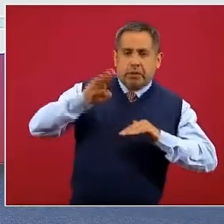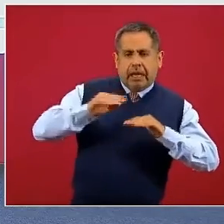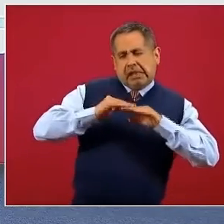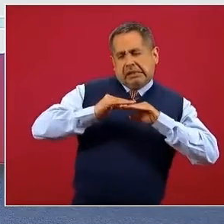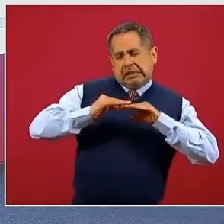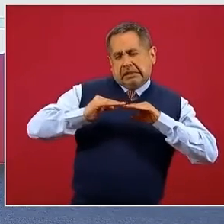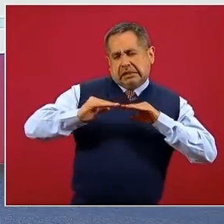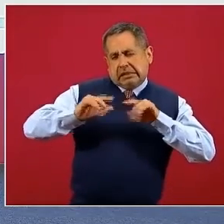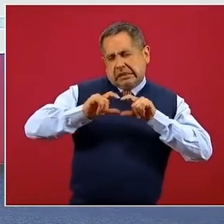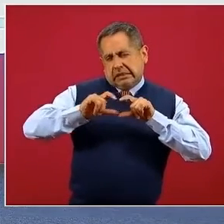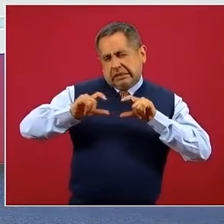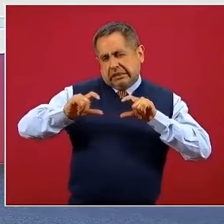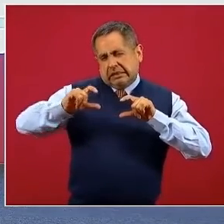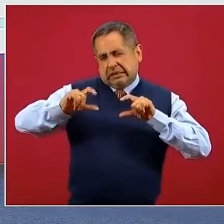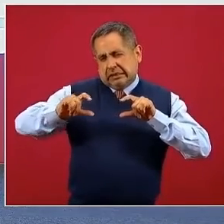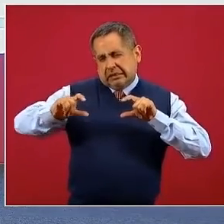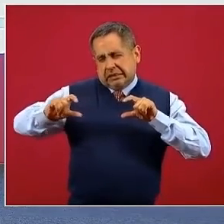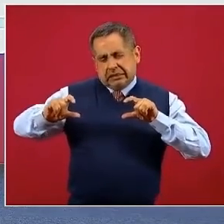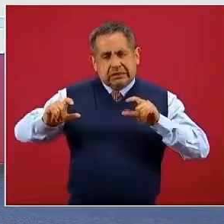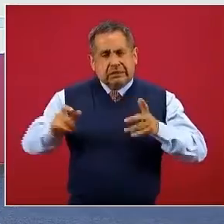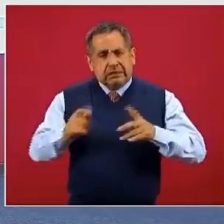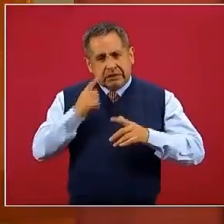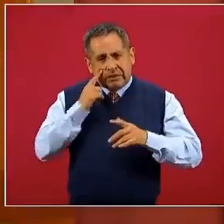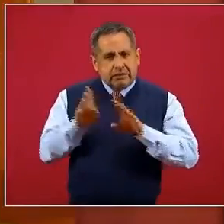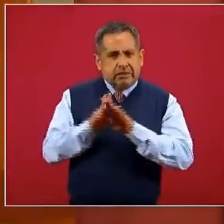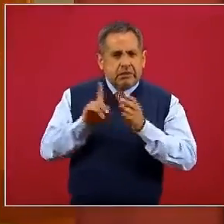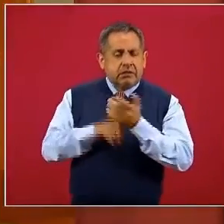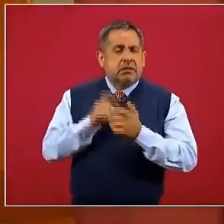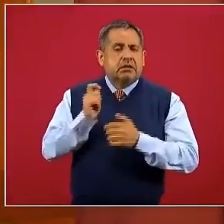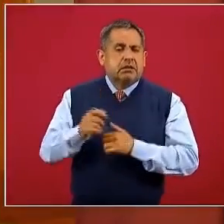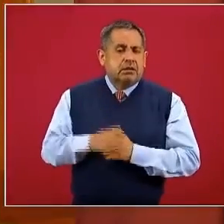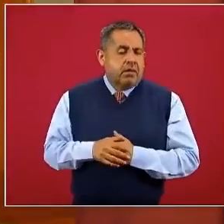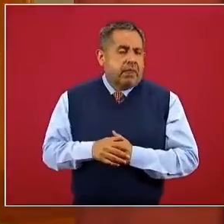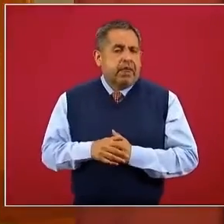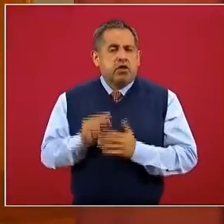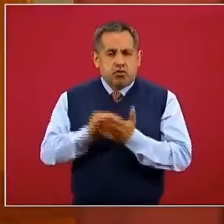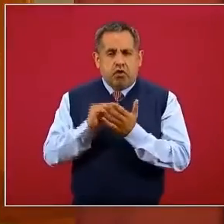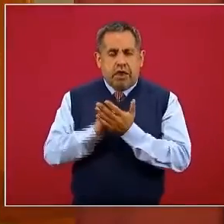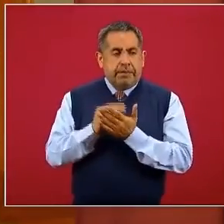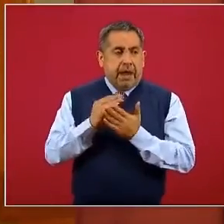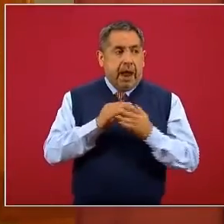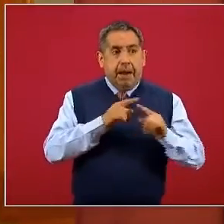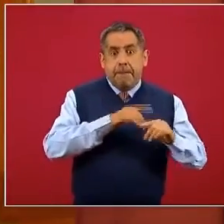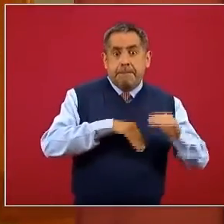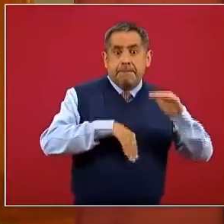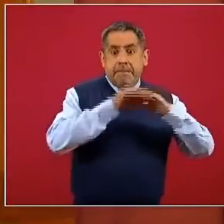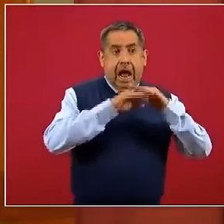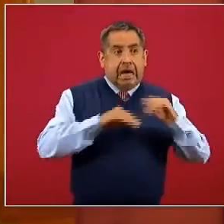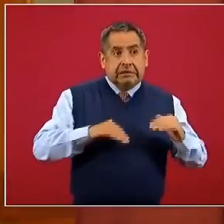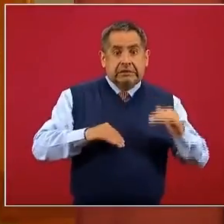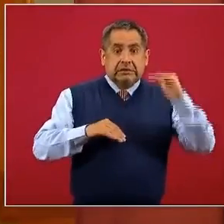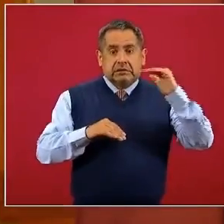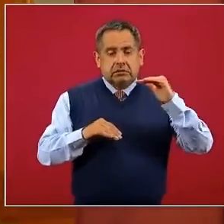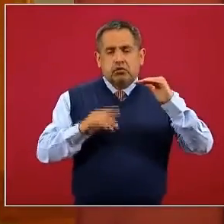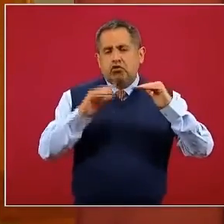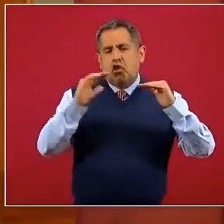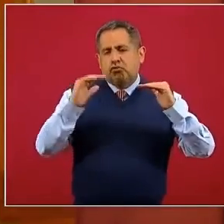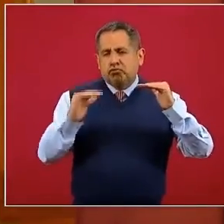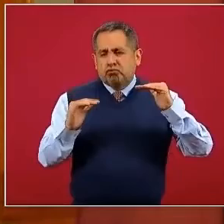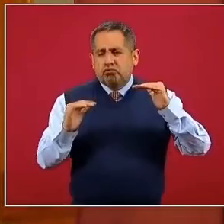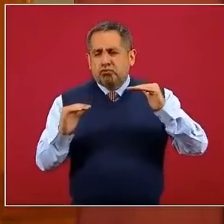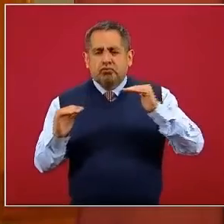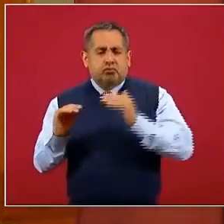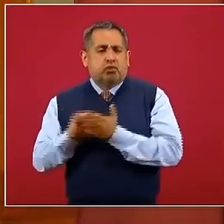también su ángulo y su tendencia es menor todavía a la que observábamos entre la 41 y la